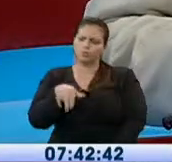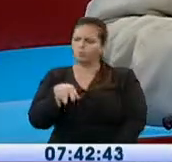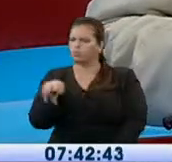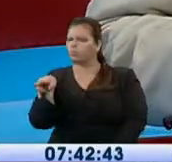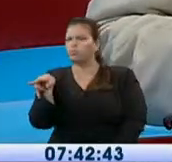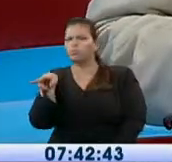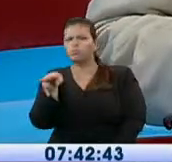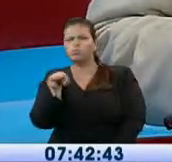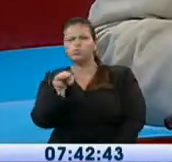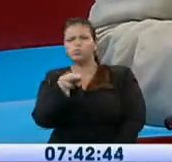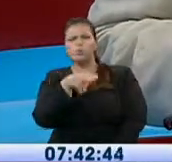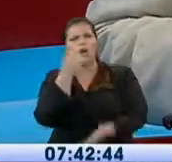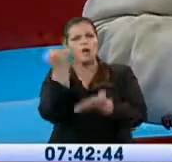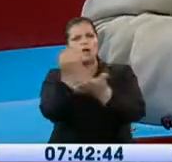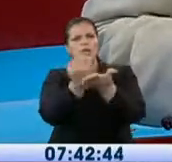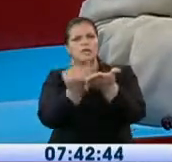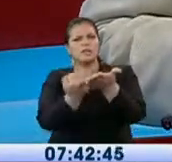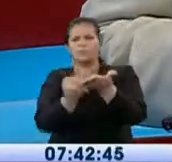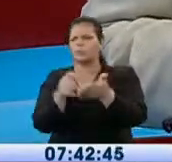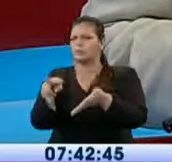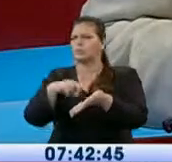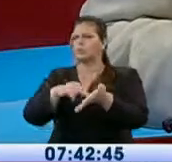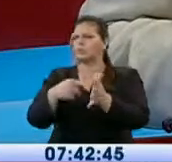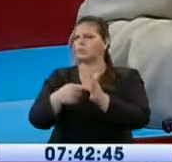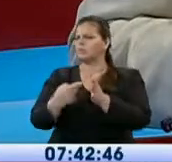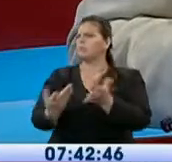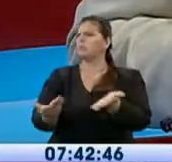Guayaquil. Aquí está el informe.